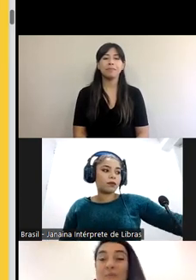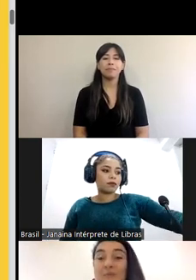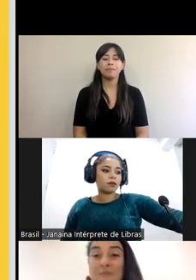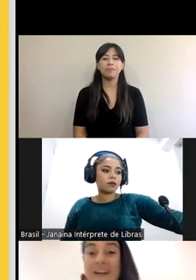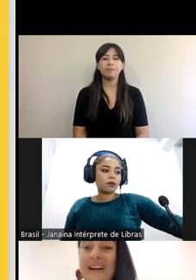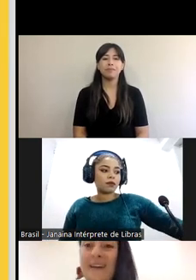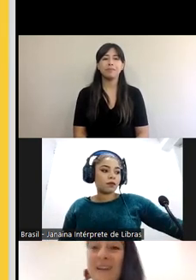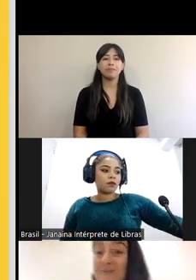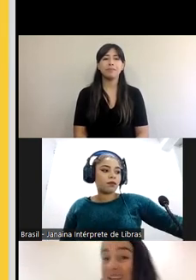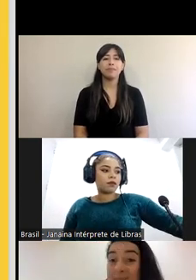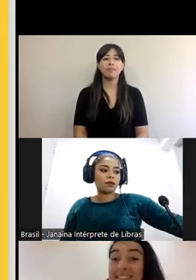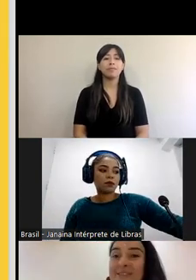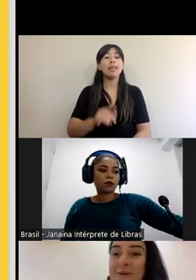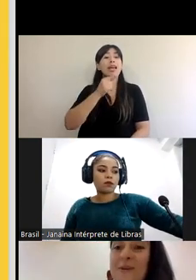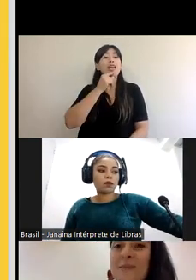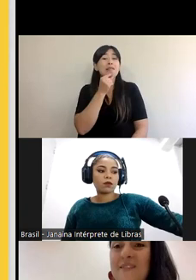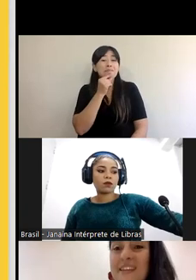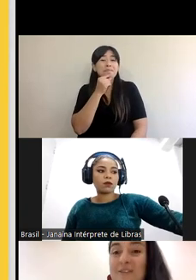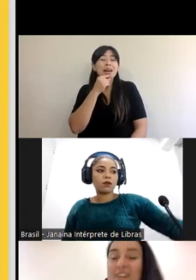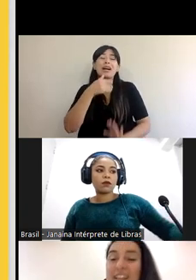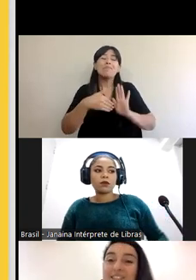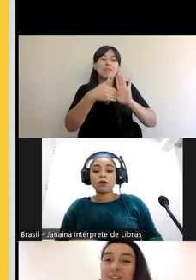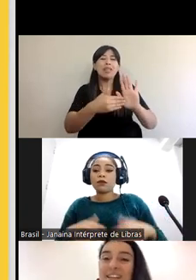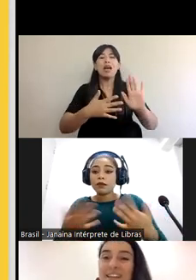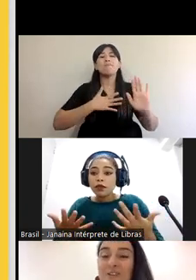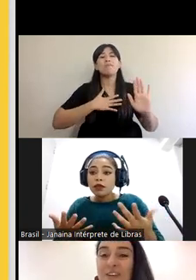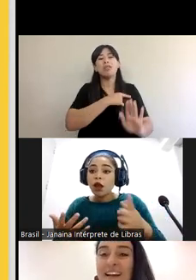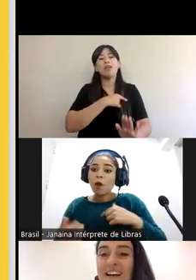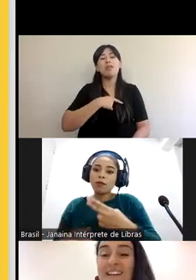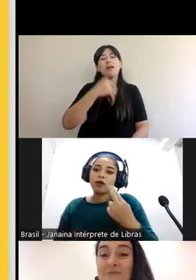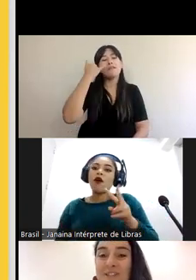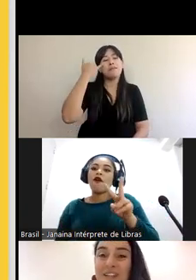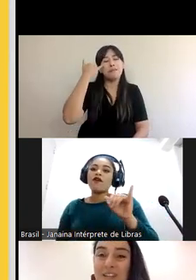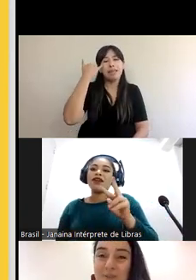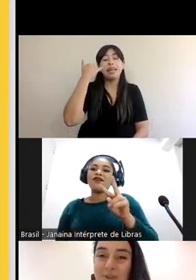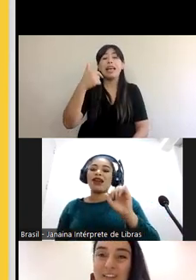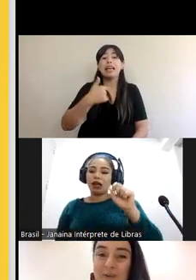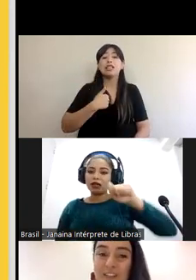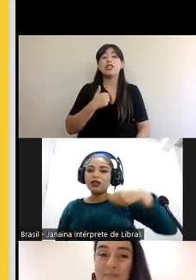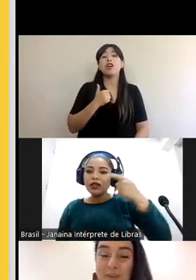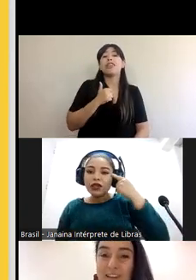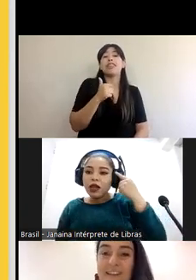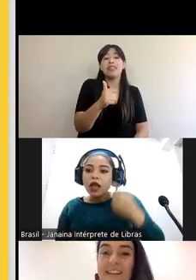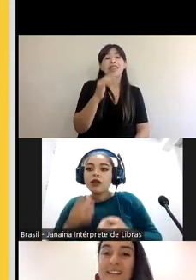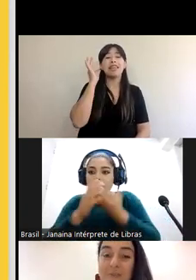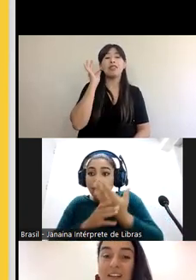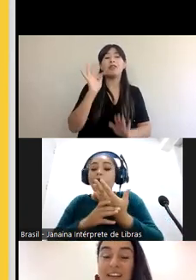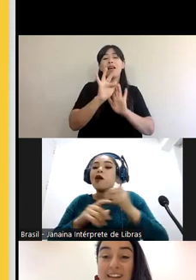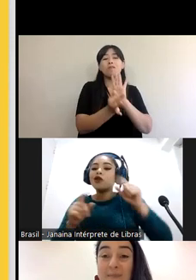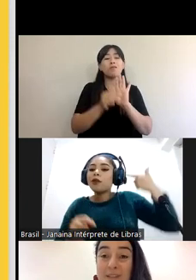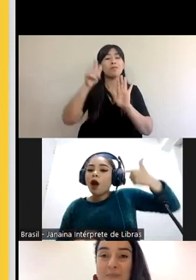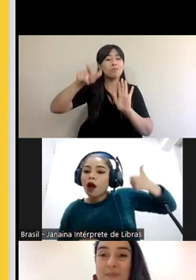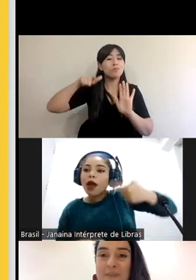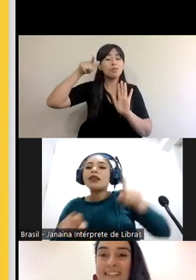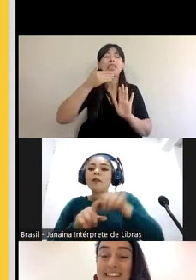Bueno, como Maca me presentó, mi nombre es Viviana Corbalán, soy la directora de la Fundación Laboratorio de Arte Lóbulo Temporal y la directora general